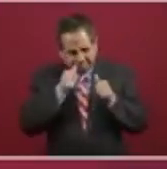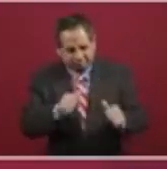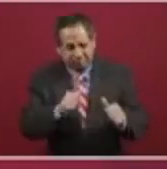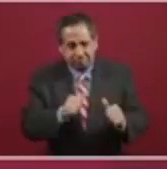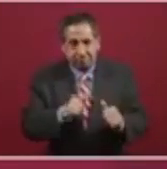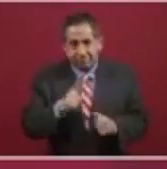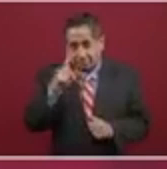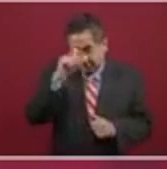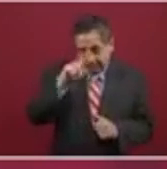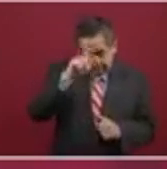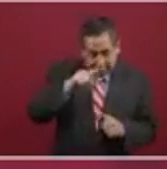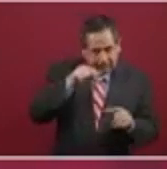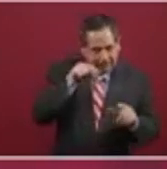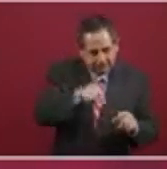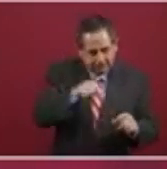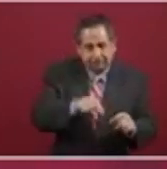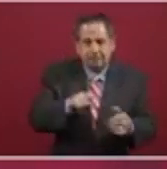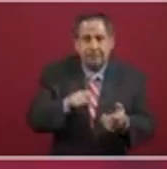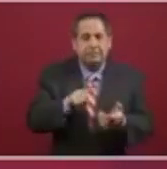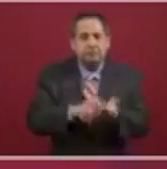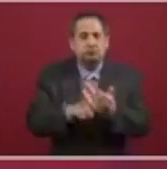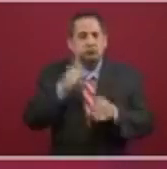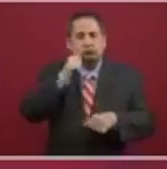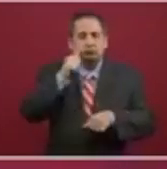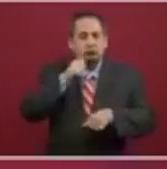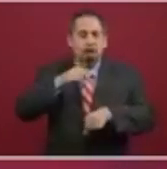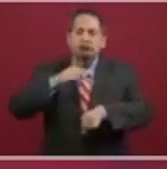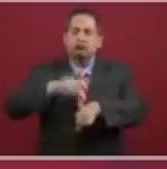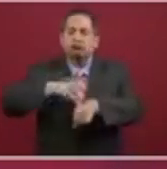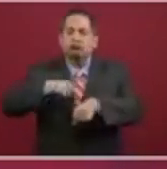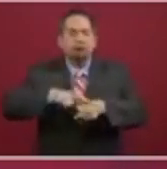siempre una tutela,